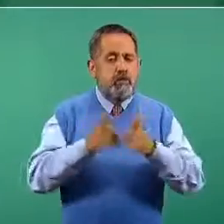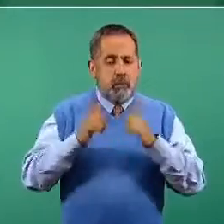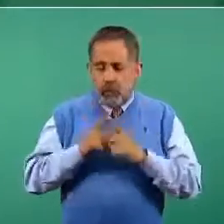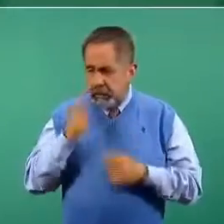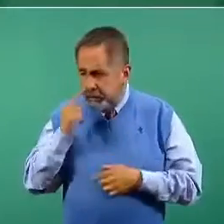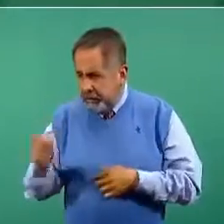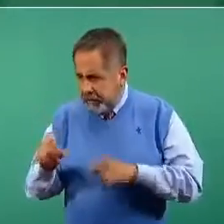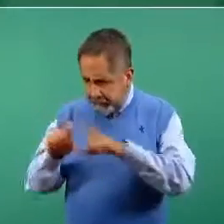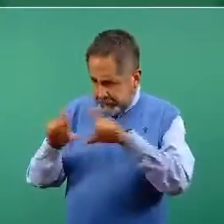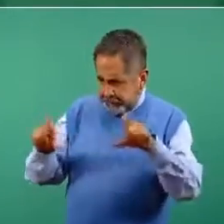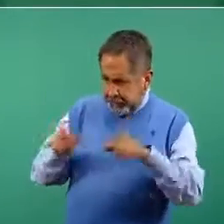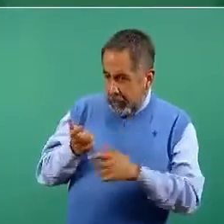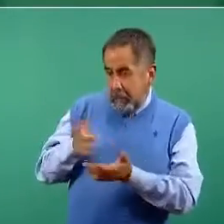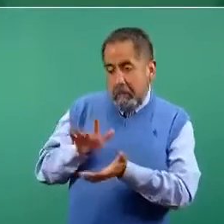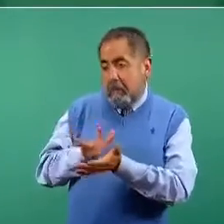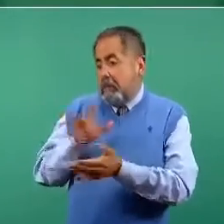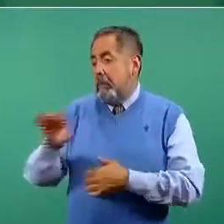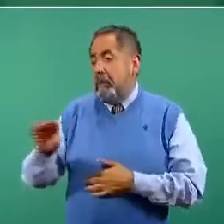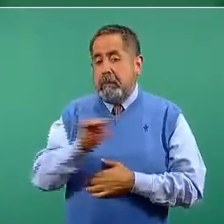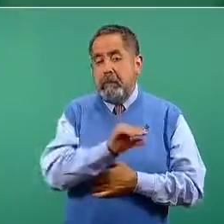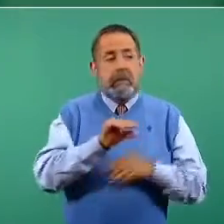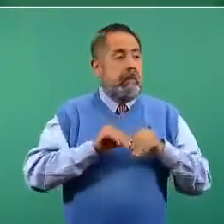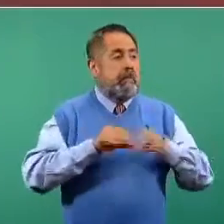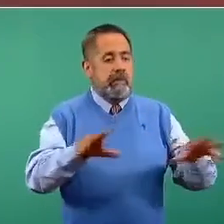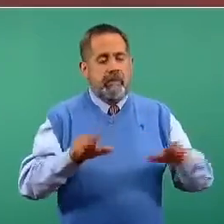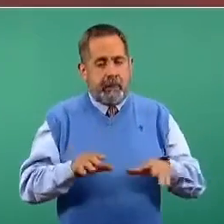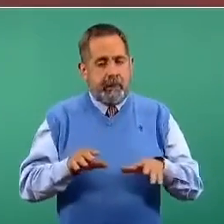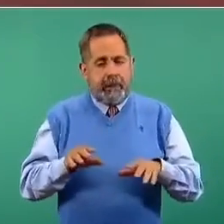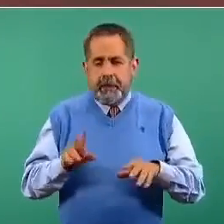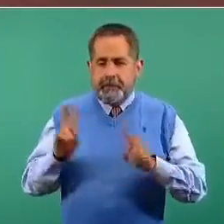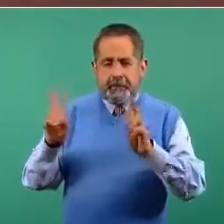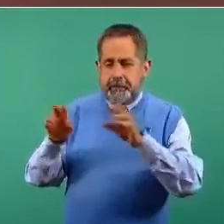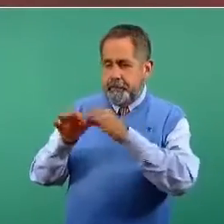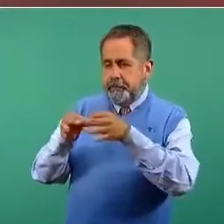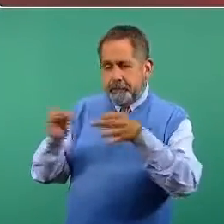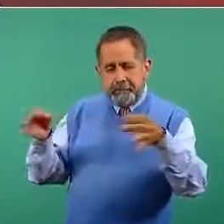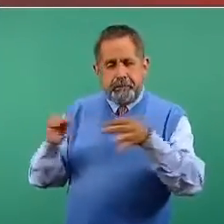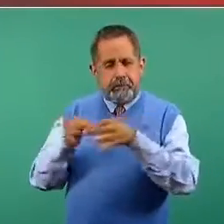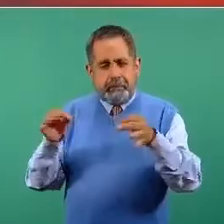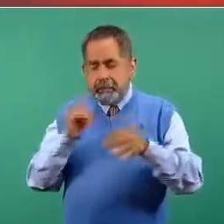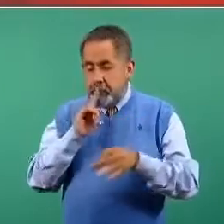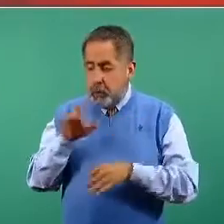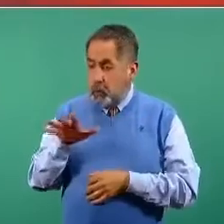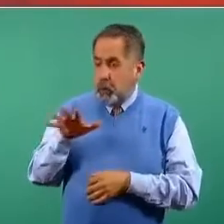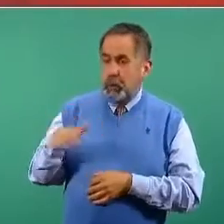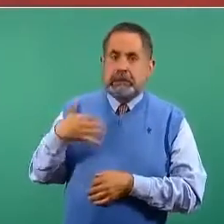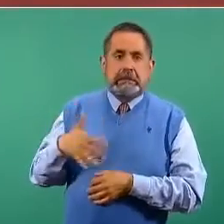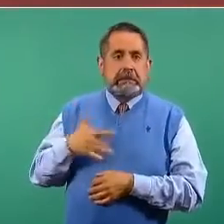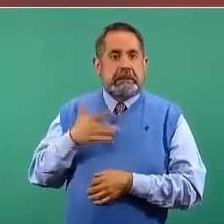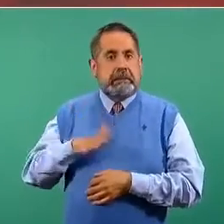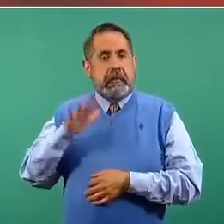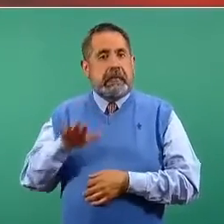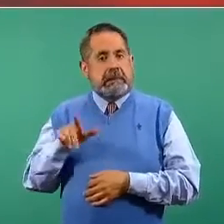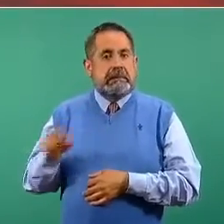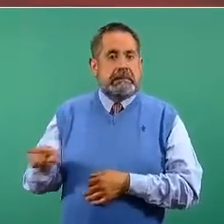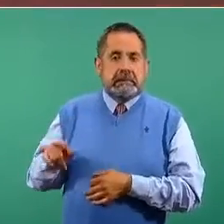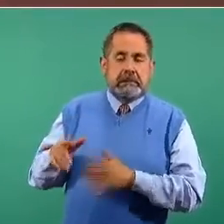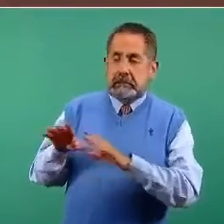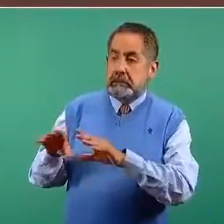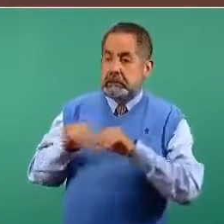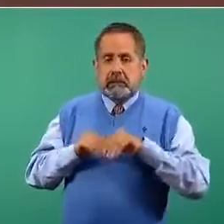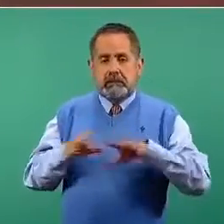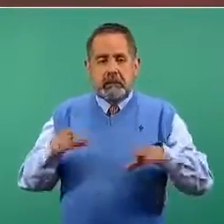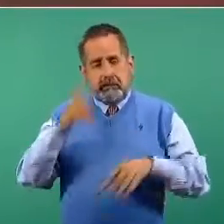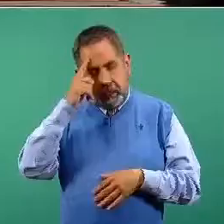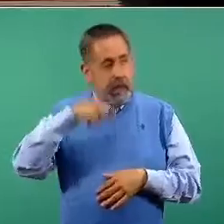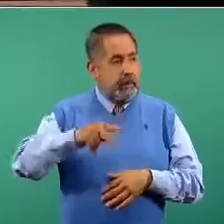seleccionan los titulares y los titulares suelen ser frases cortas, llamativas, para que